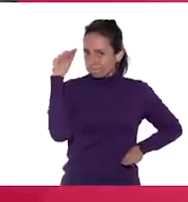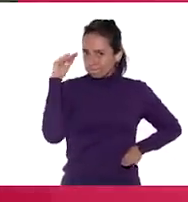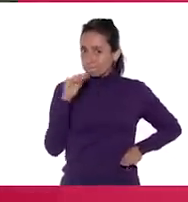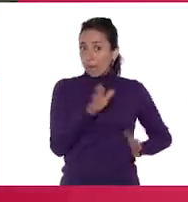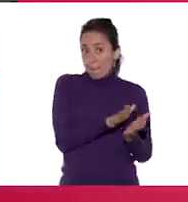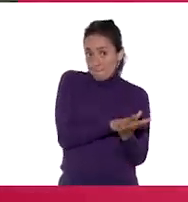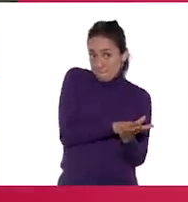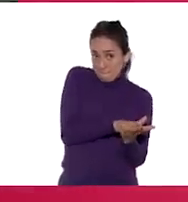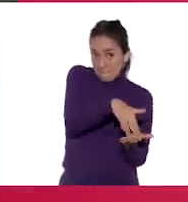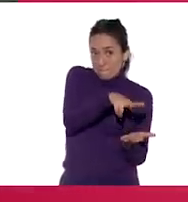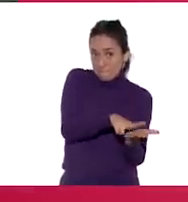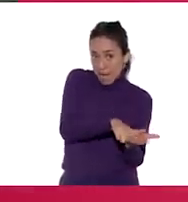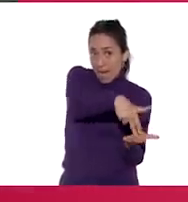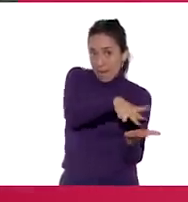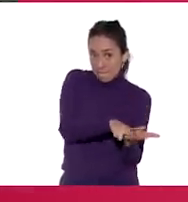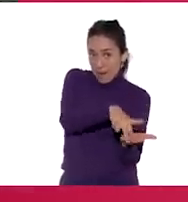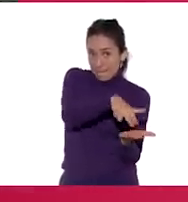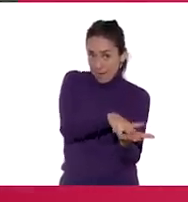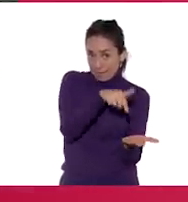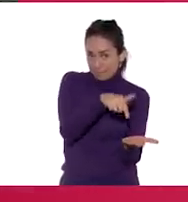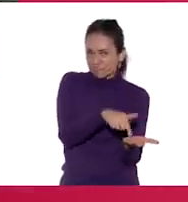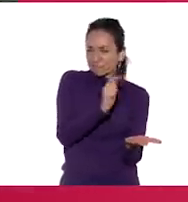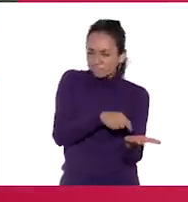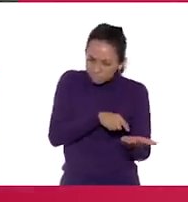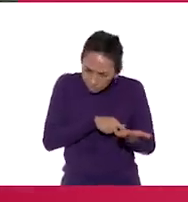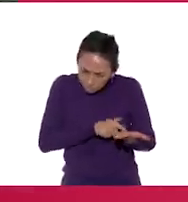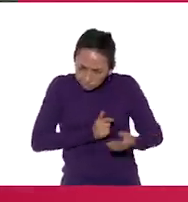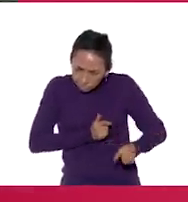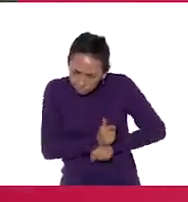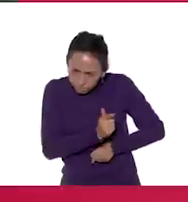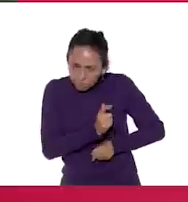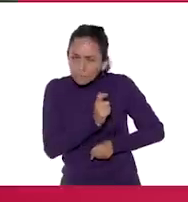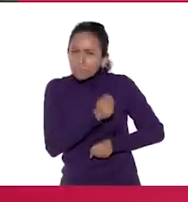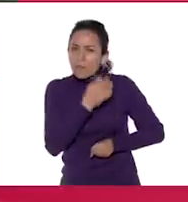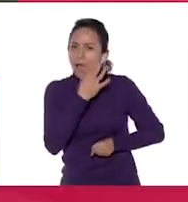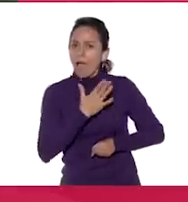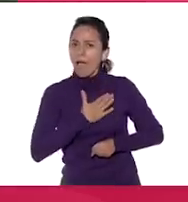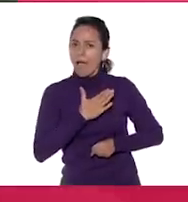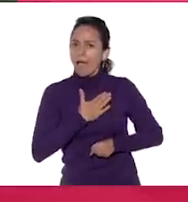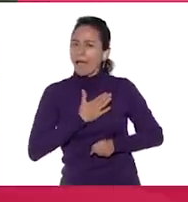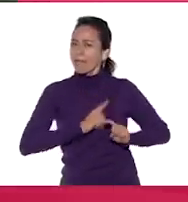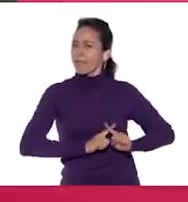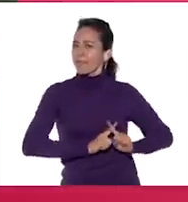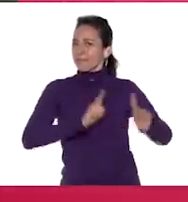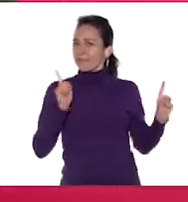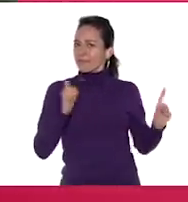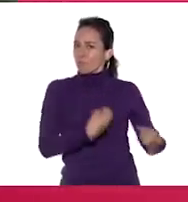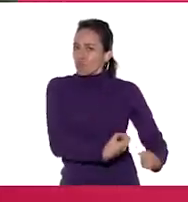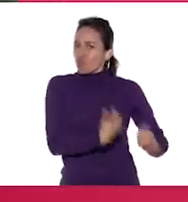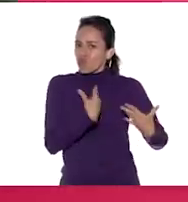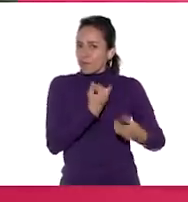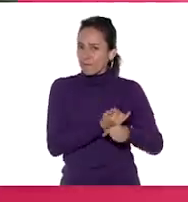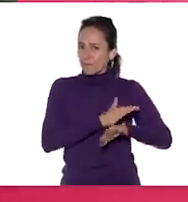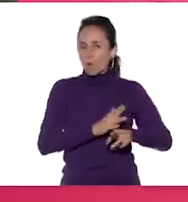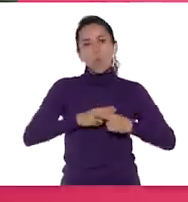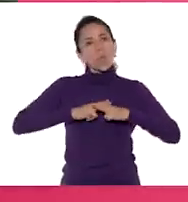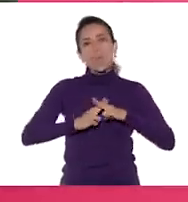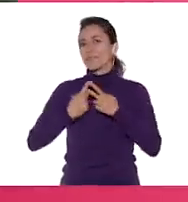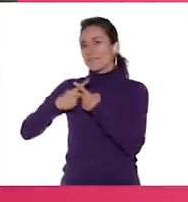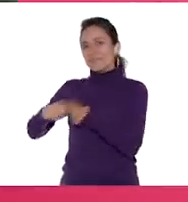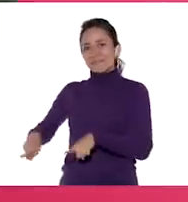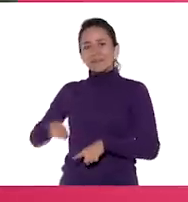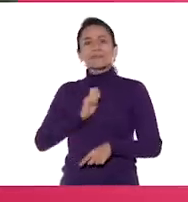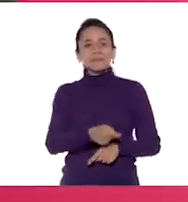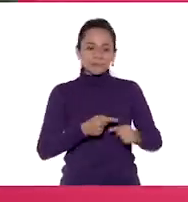ocasiones nos dan información que no nos proporcionan los huesos. Por ejemplo, la longitud de una huella,